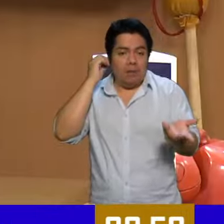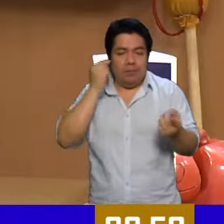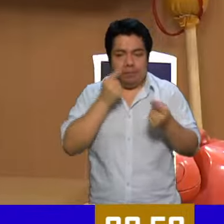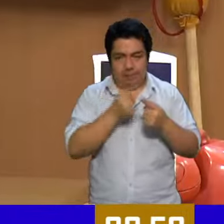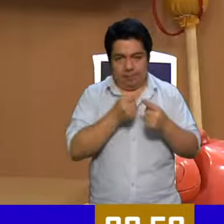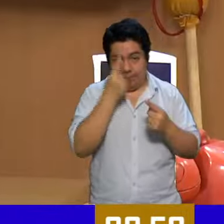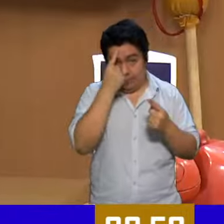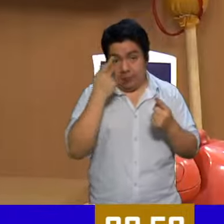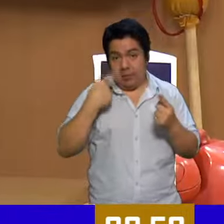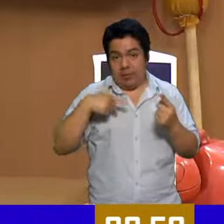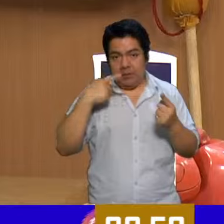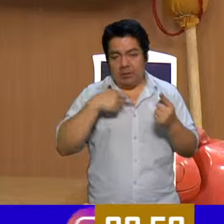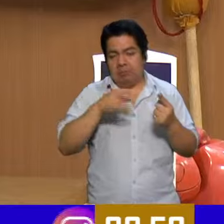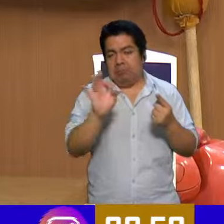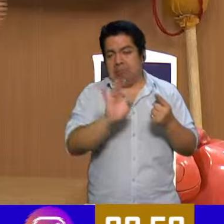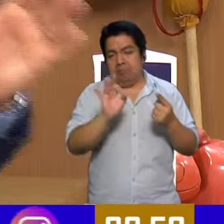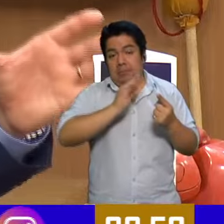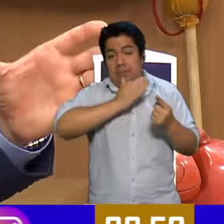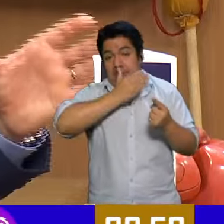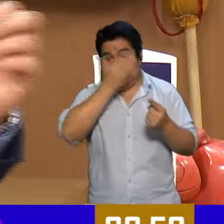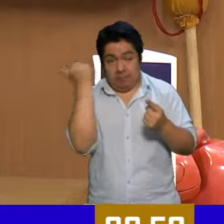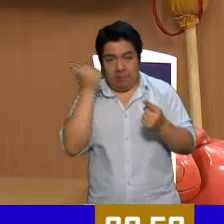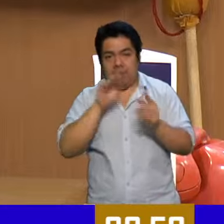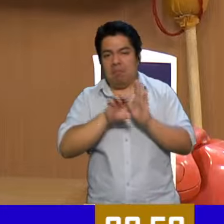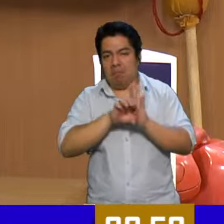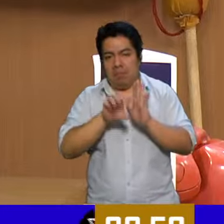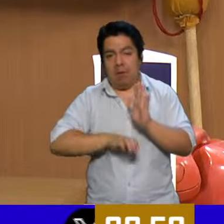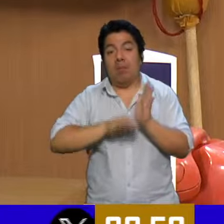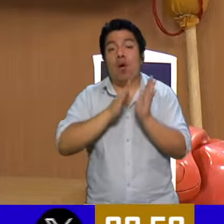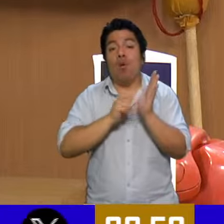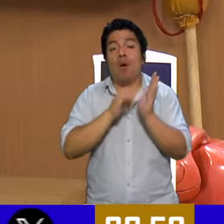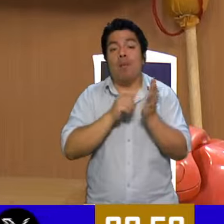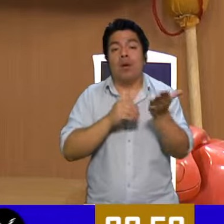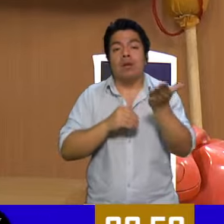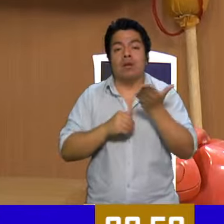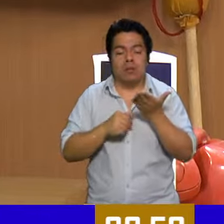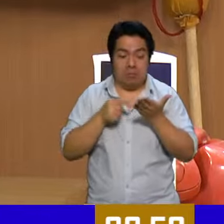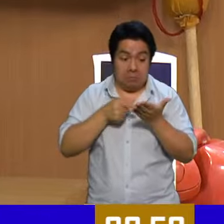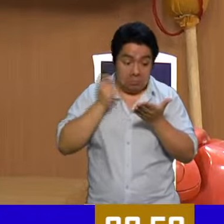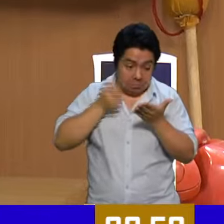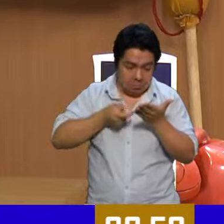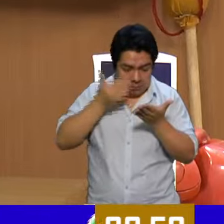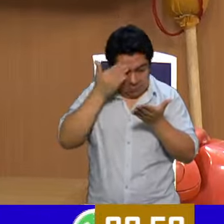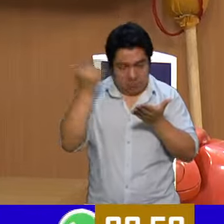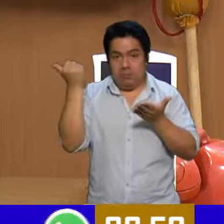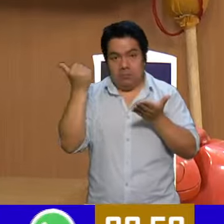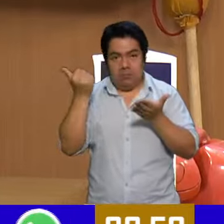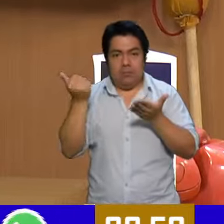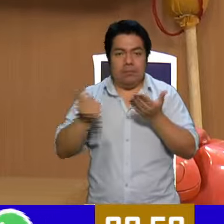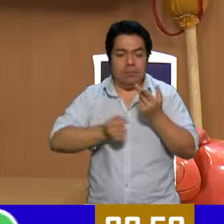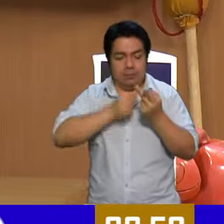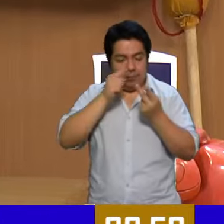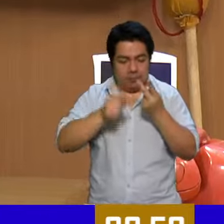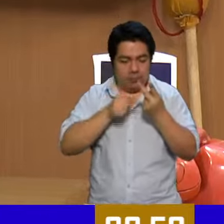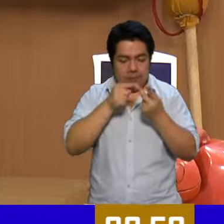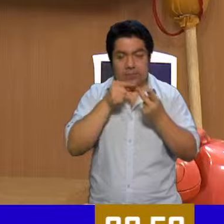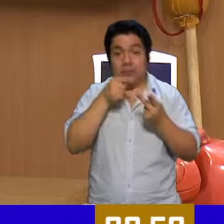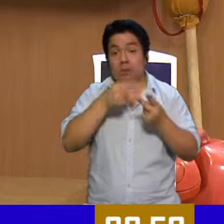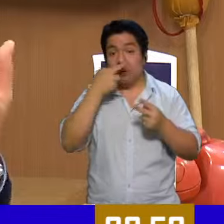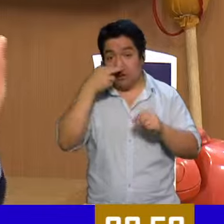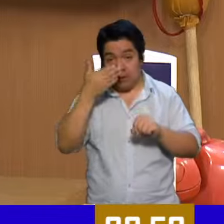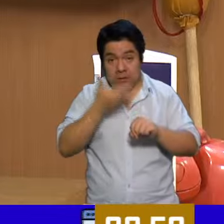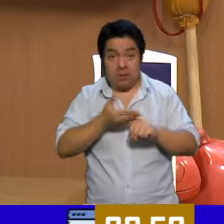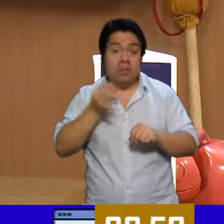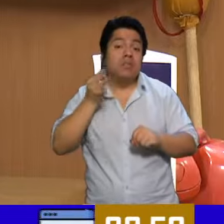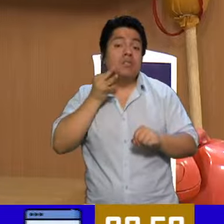persona que no sabe qué hacer, si le llega un requerimiento, si no sabe cuál es la extensión de sus obligaciones fiscales o